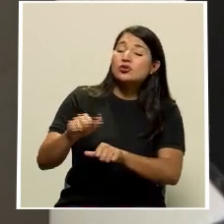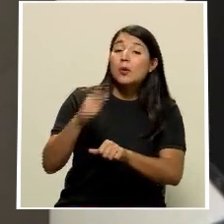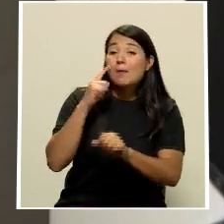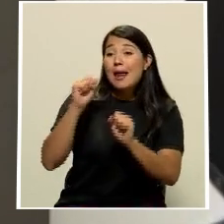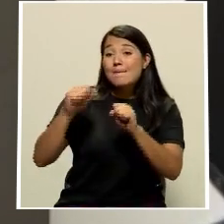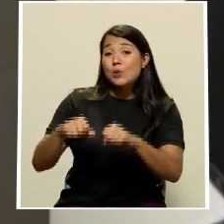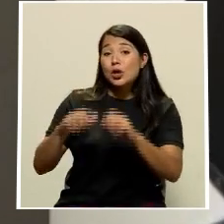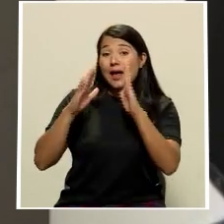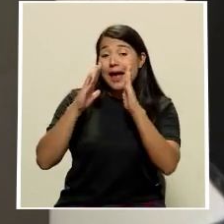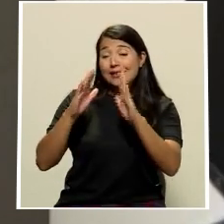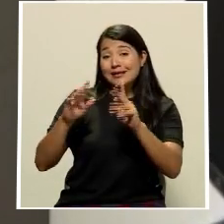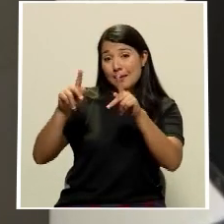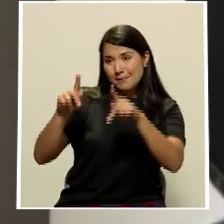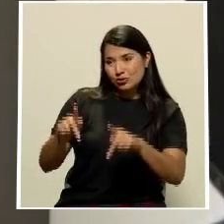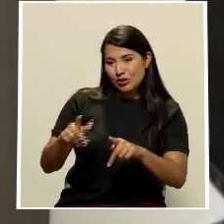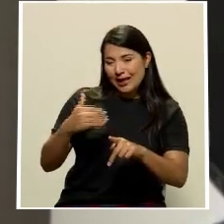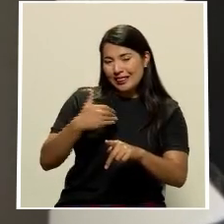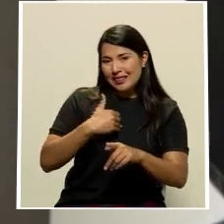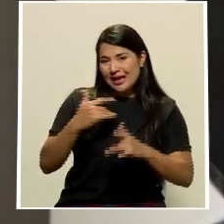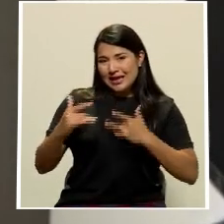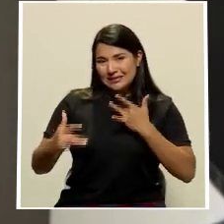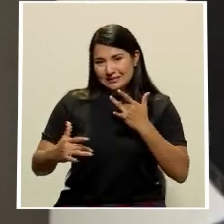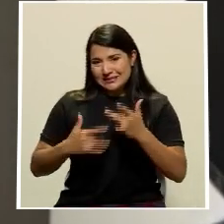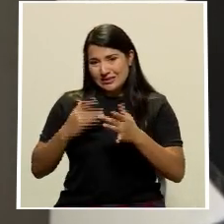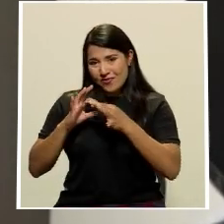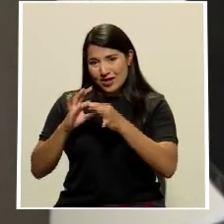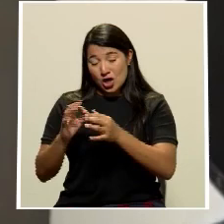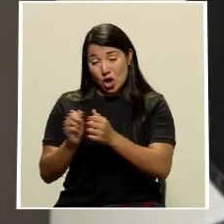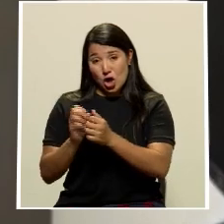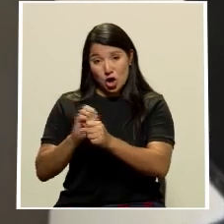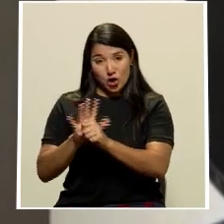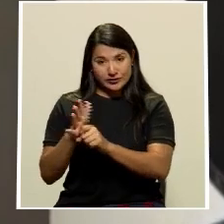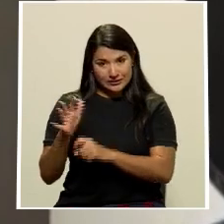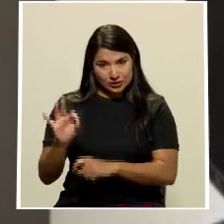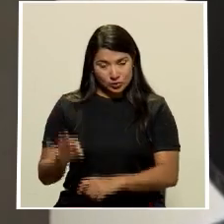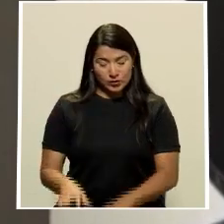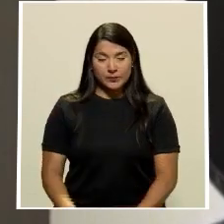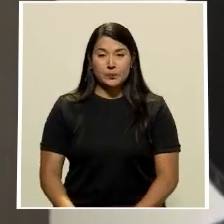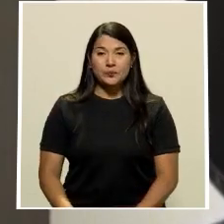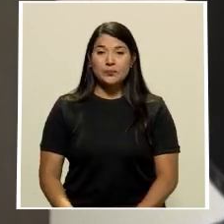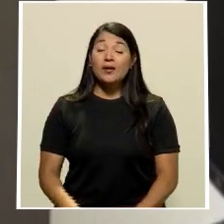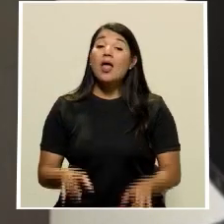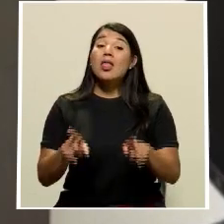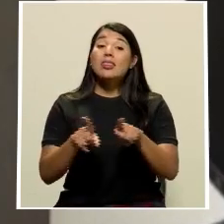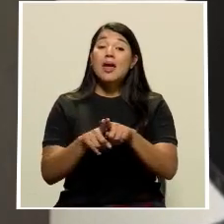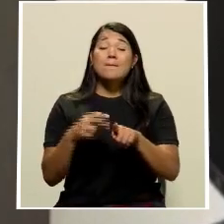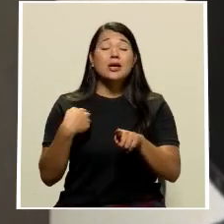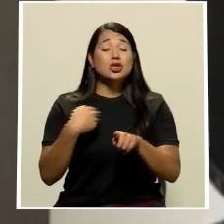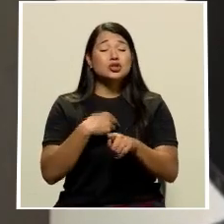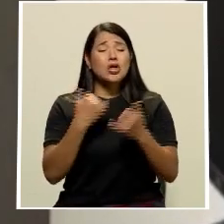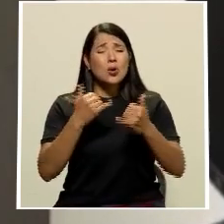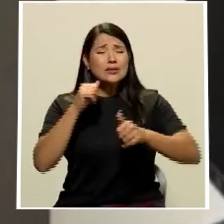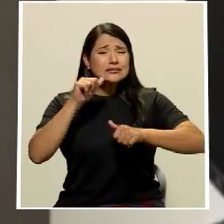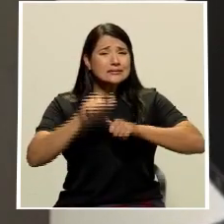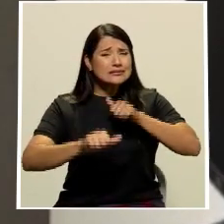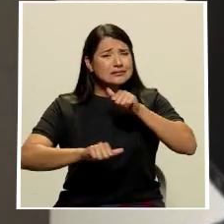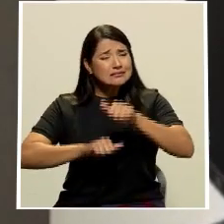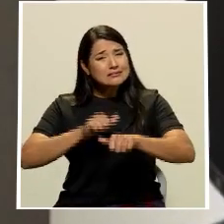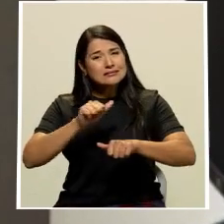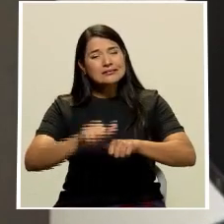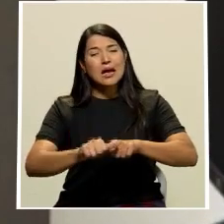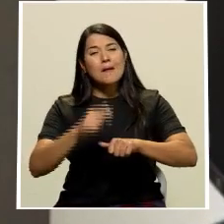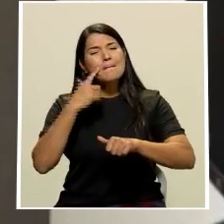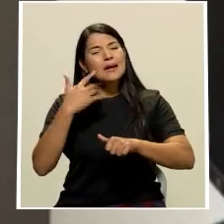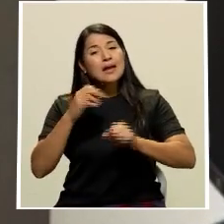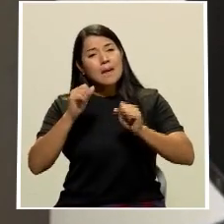de personas que presenten síntomas asociados al COVID-19. También estamos redoblando esfuerzos en